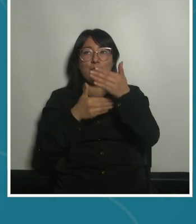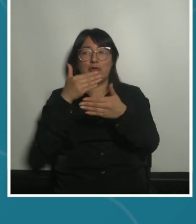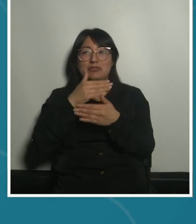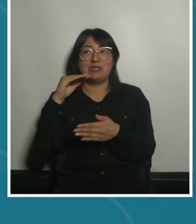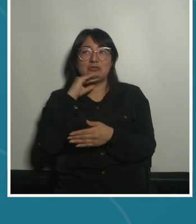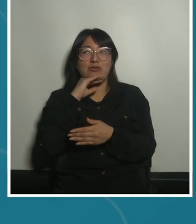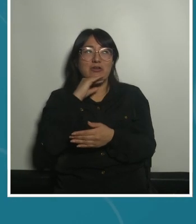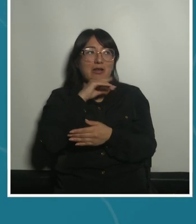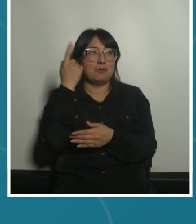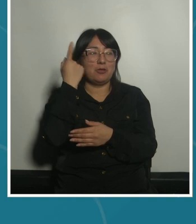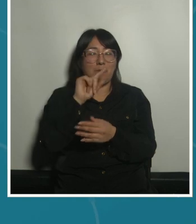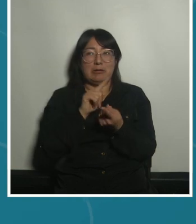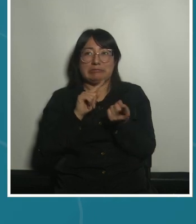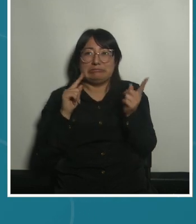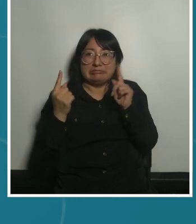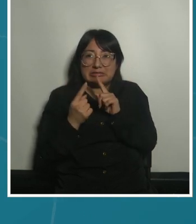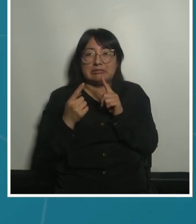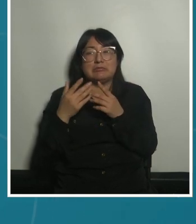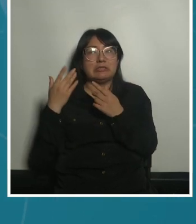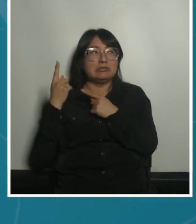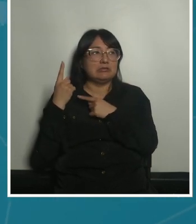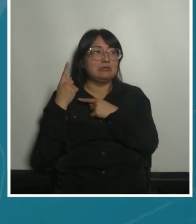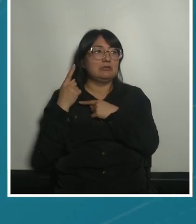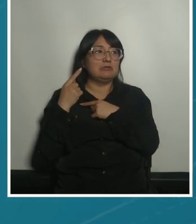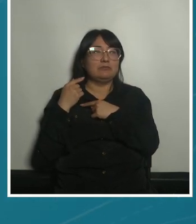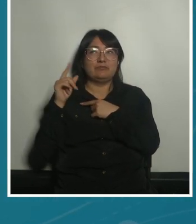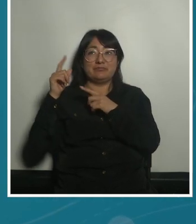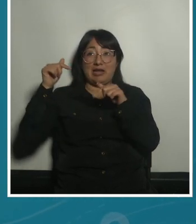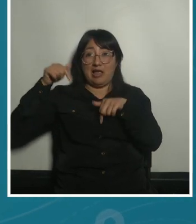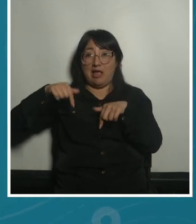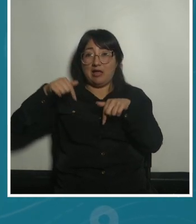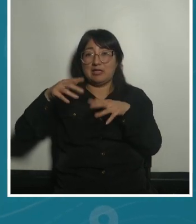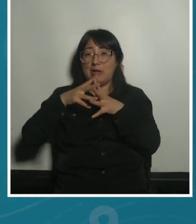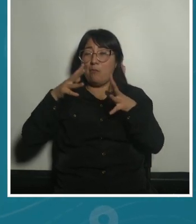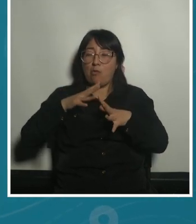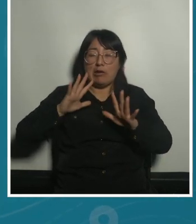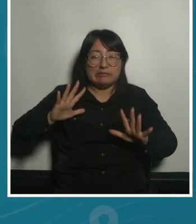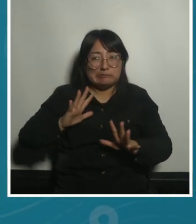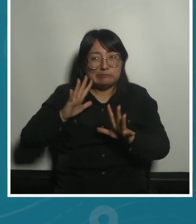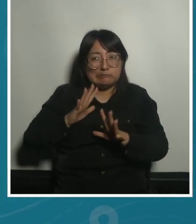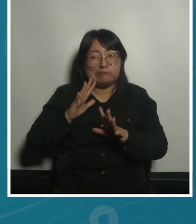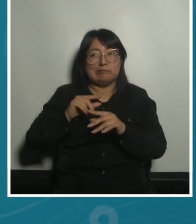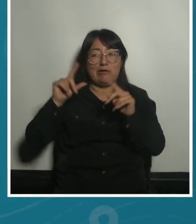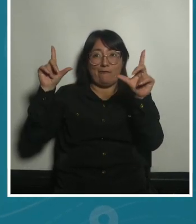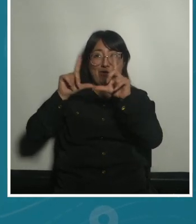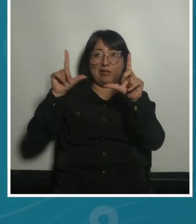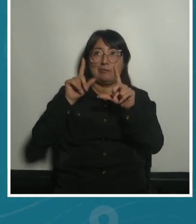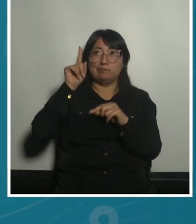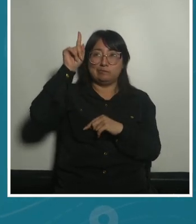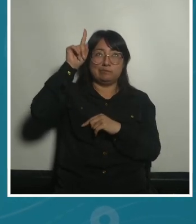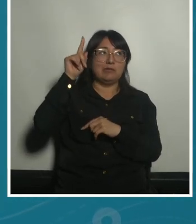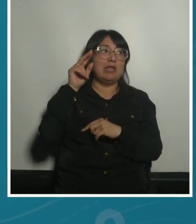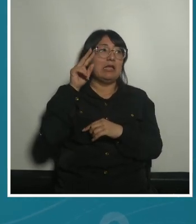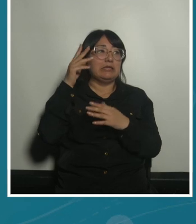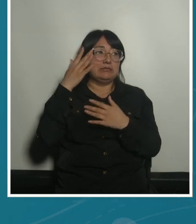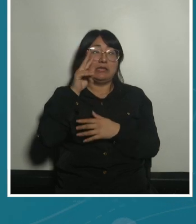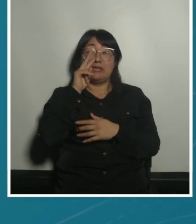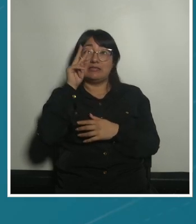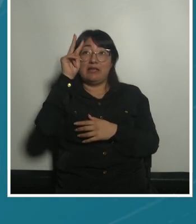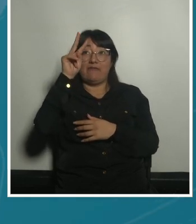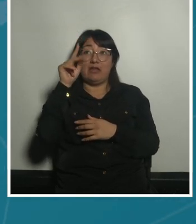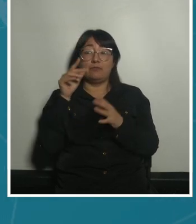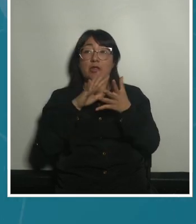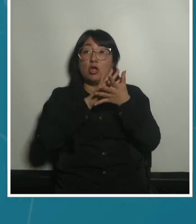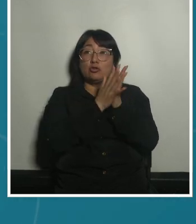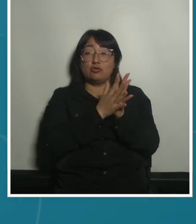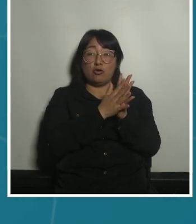pero periurbanización. El urban sprawl acá es muy intenso y están siendo tomadas todas estas